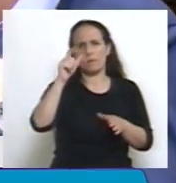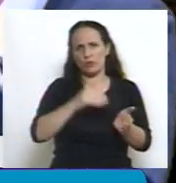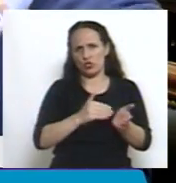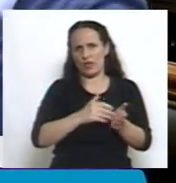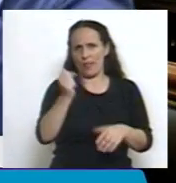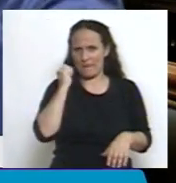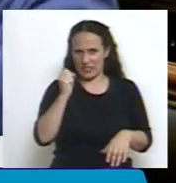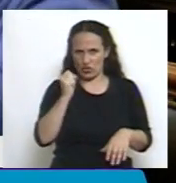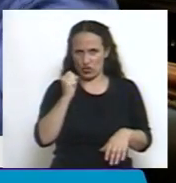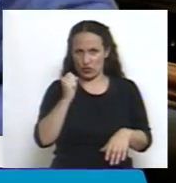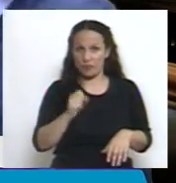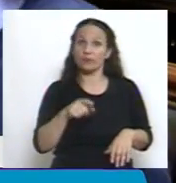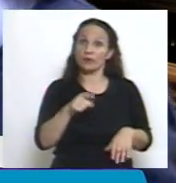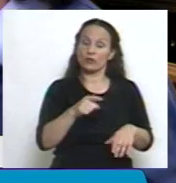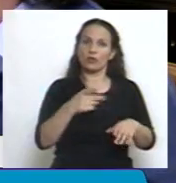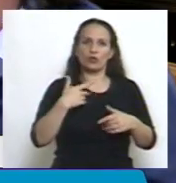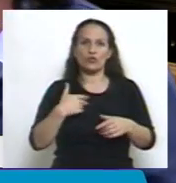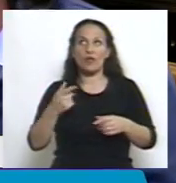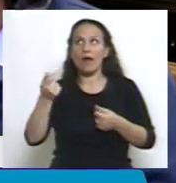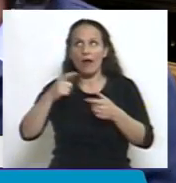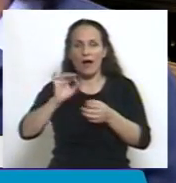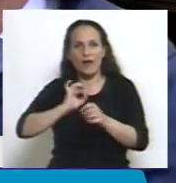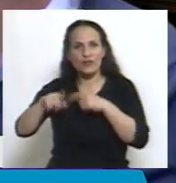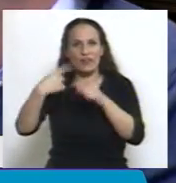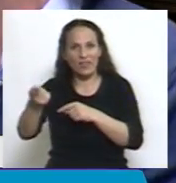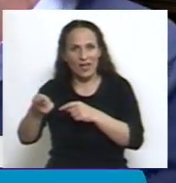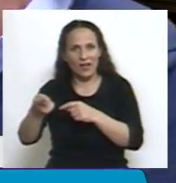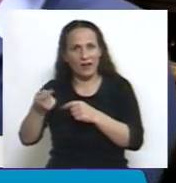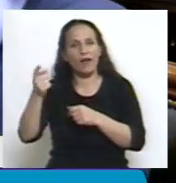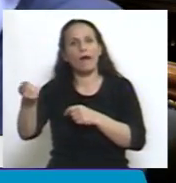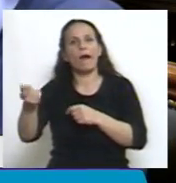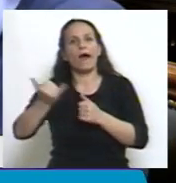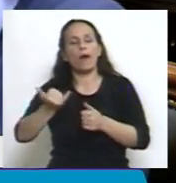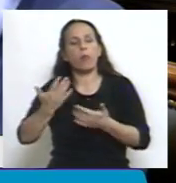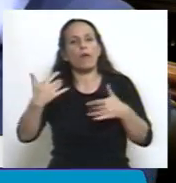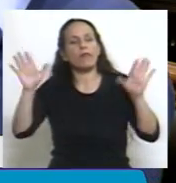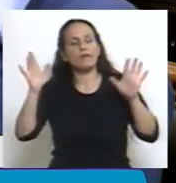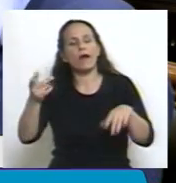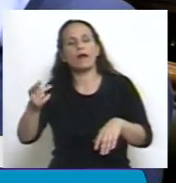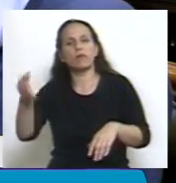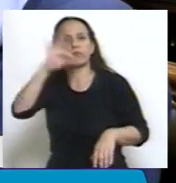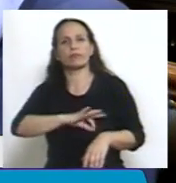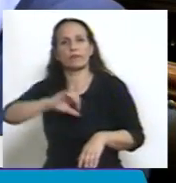aumento mayor de los ingresos que de los gastos el año que viene habría superávit. en la Argentina.